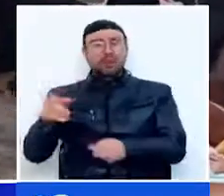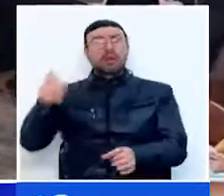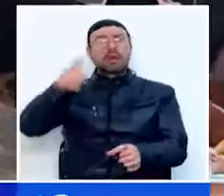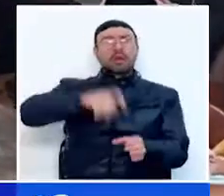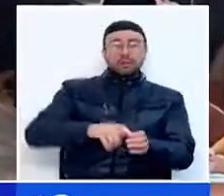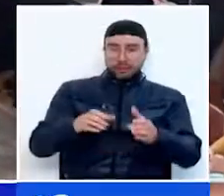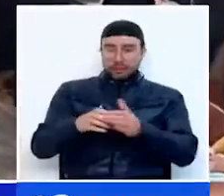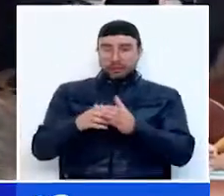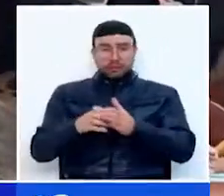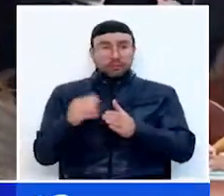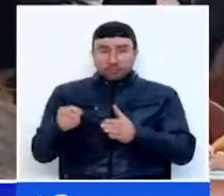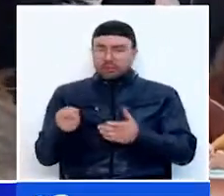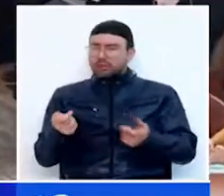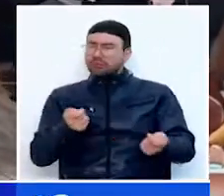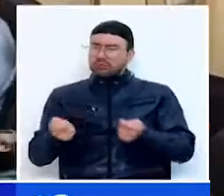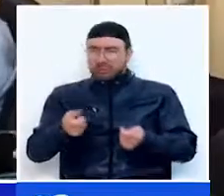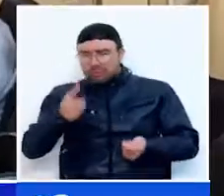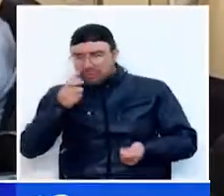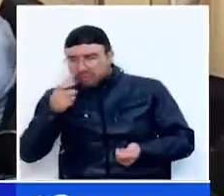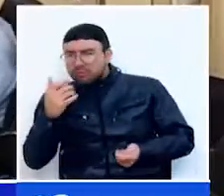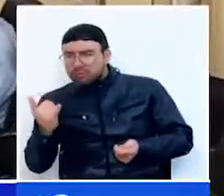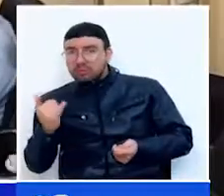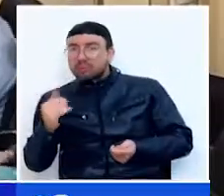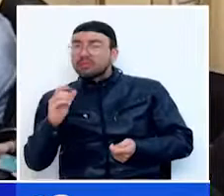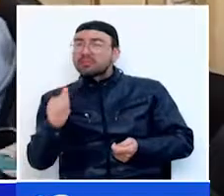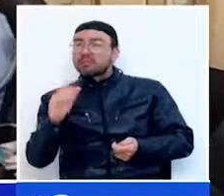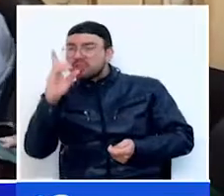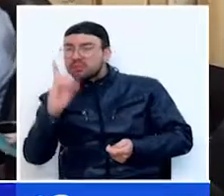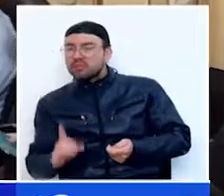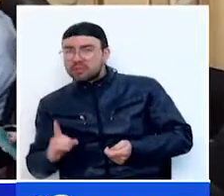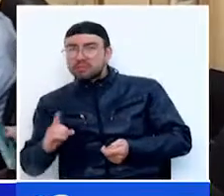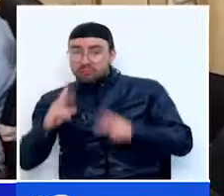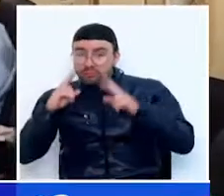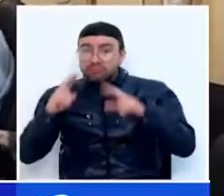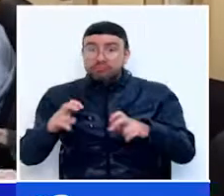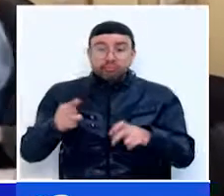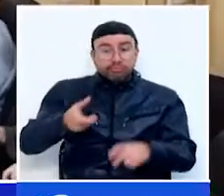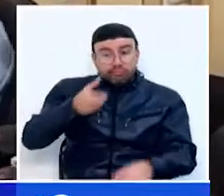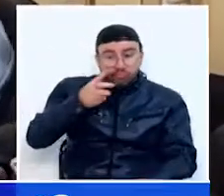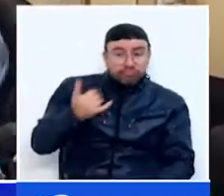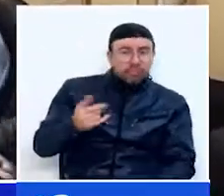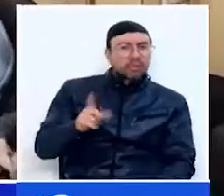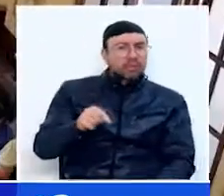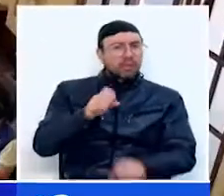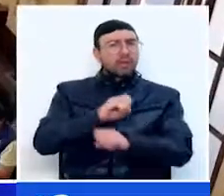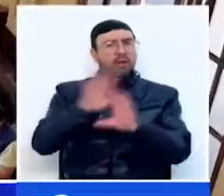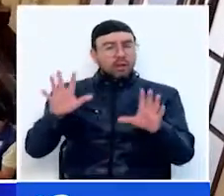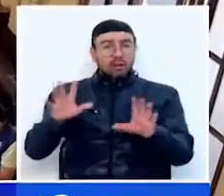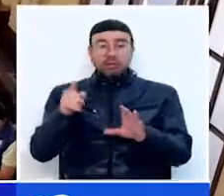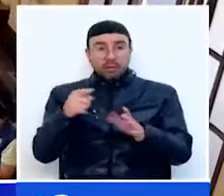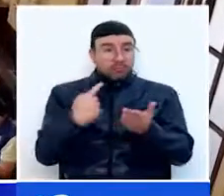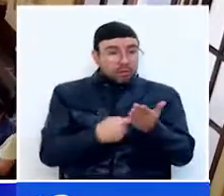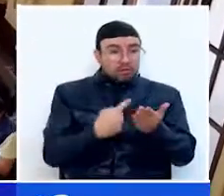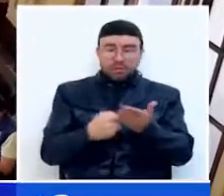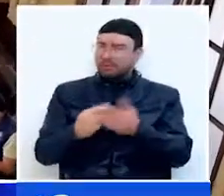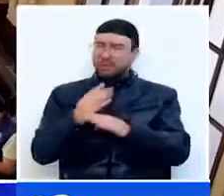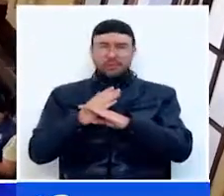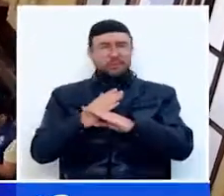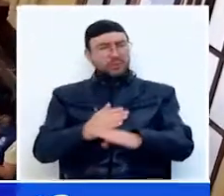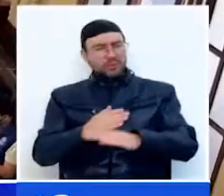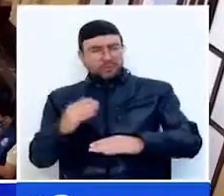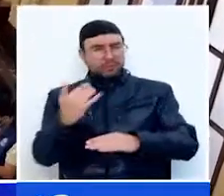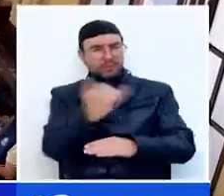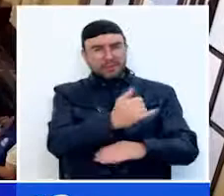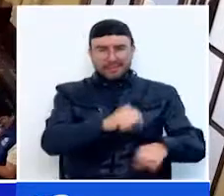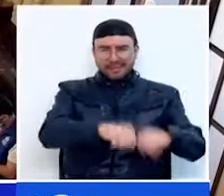mando unificado, con el objetivo de analizar las decisiones que se tomen, aunque también hace claridad que existe consenso a la hora de rechazar los actos